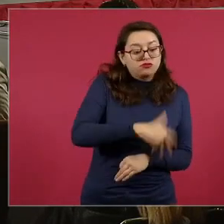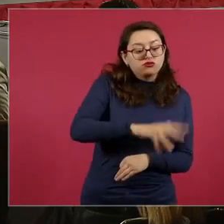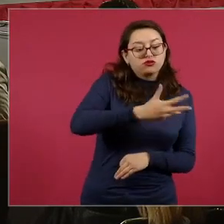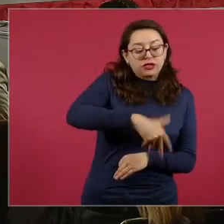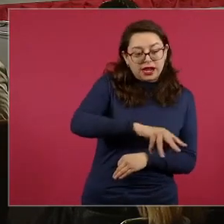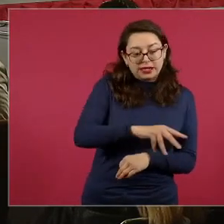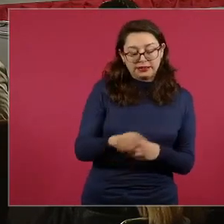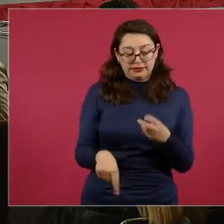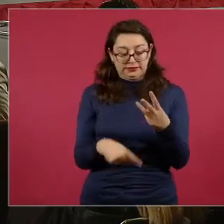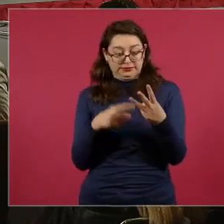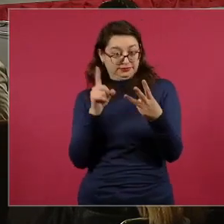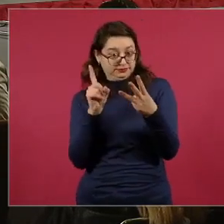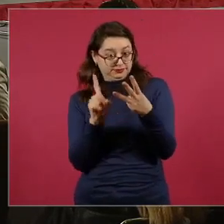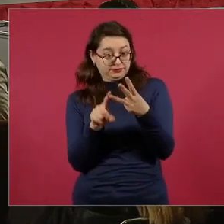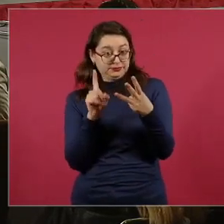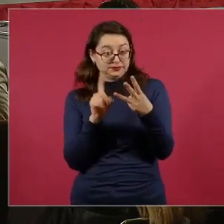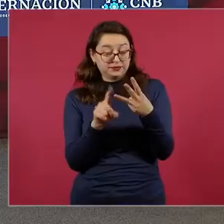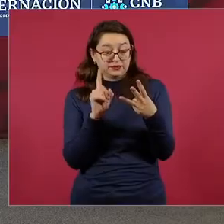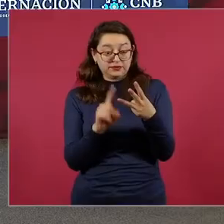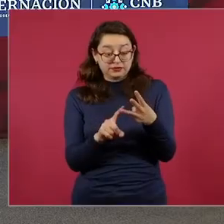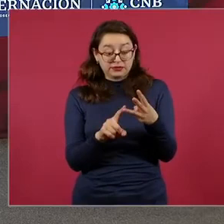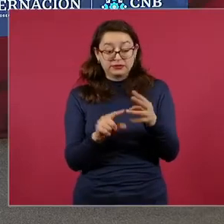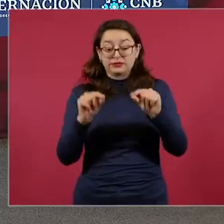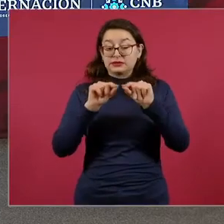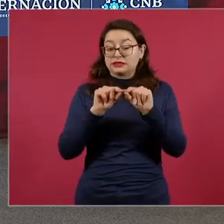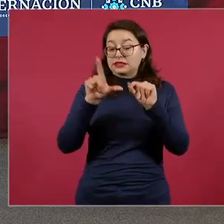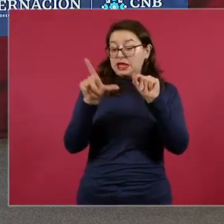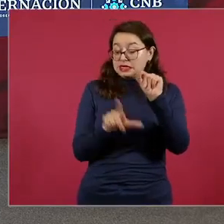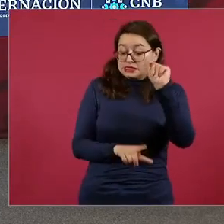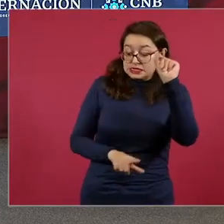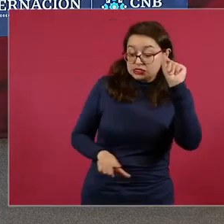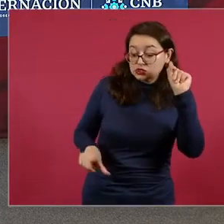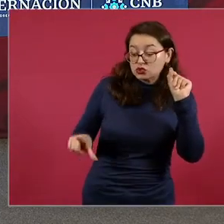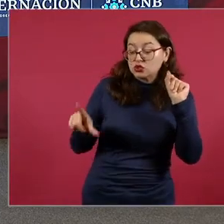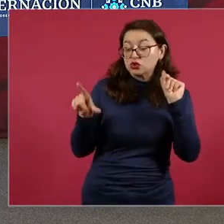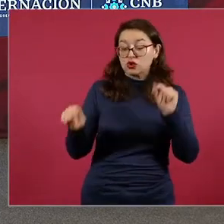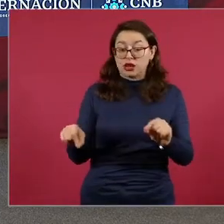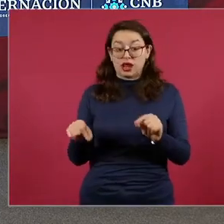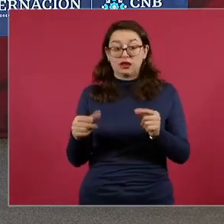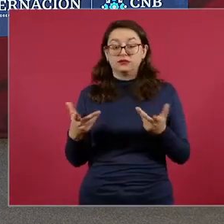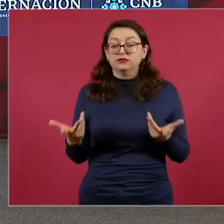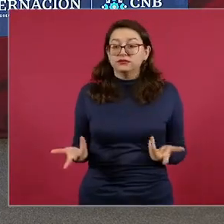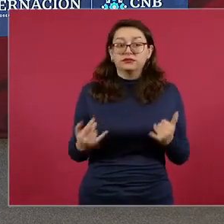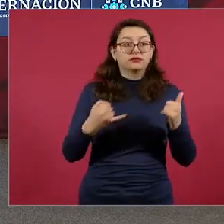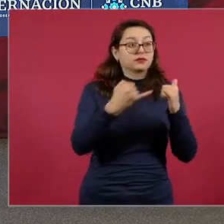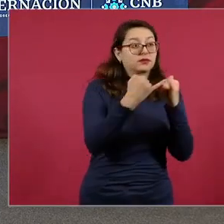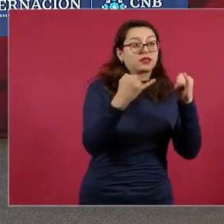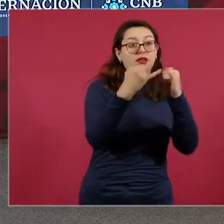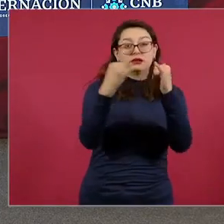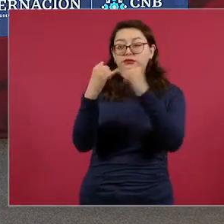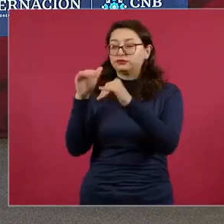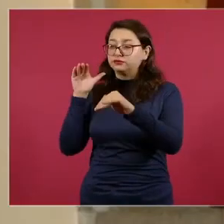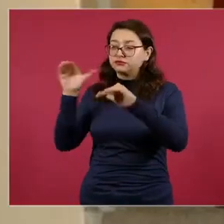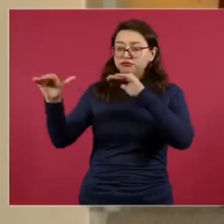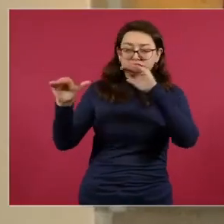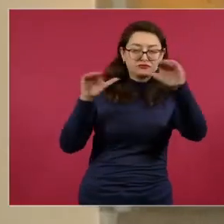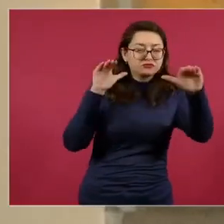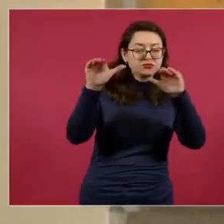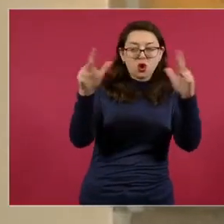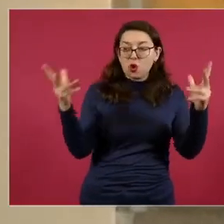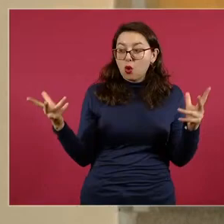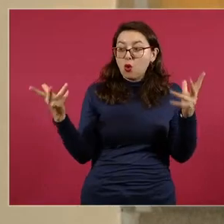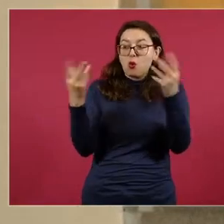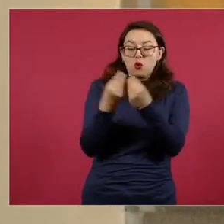elemento es que se trata de una estrategia nacional en donde colaboran diferentes instituciones del Estado